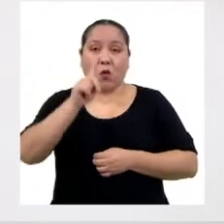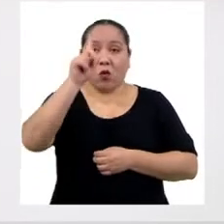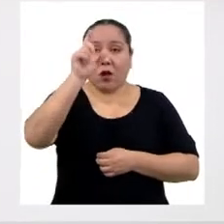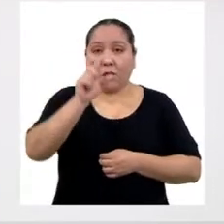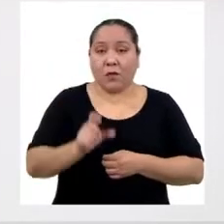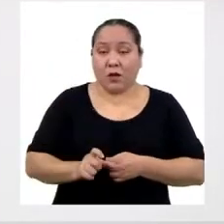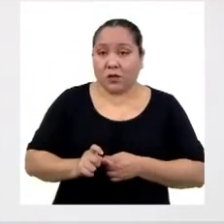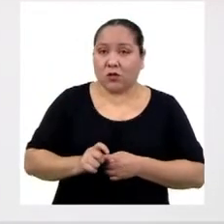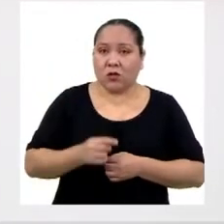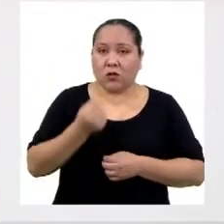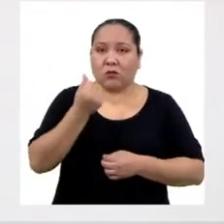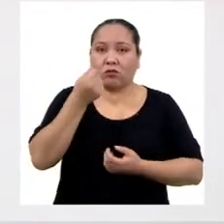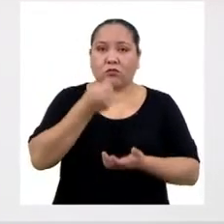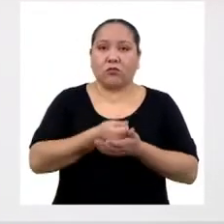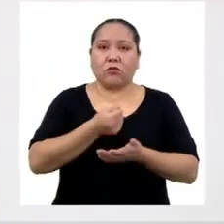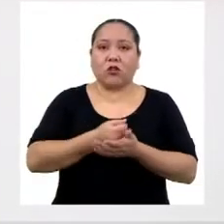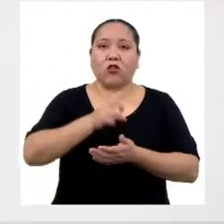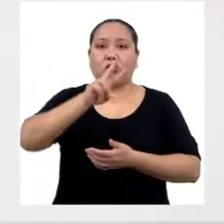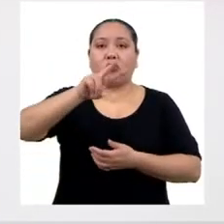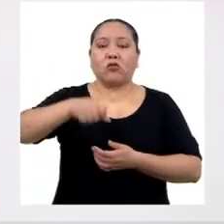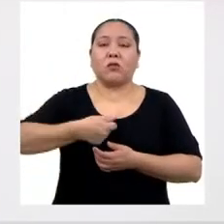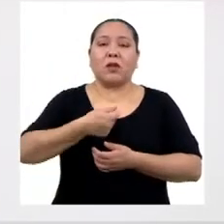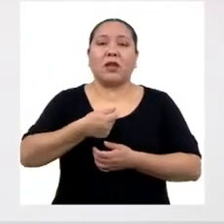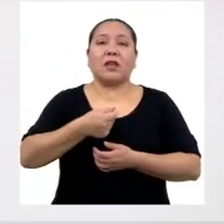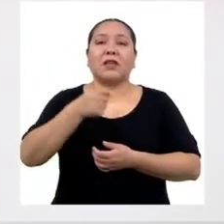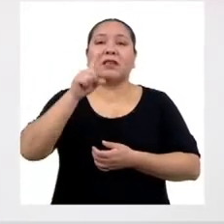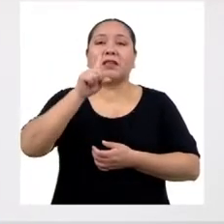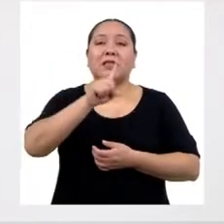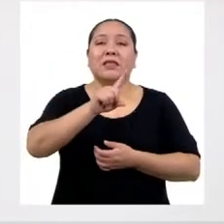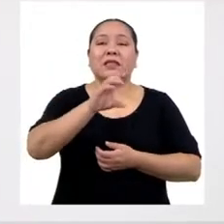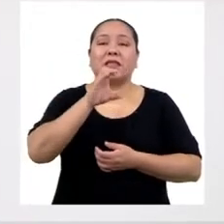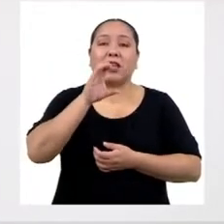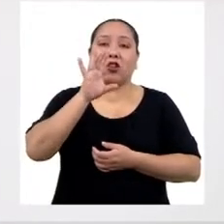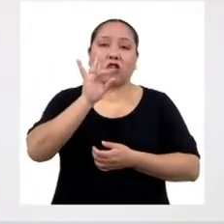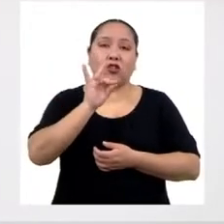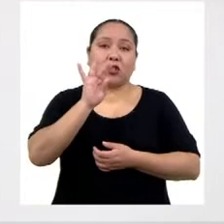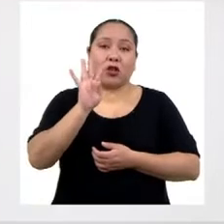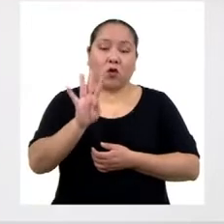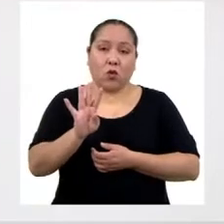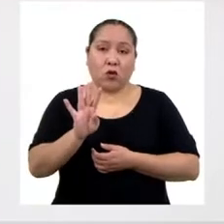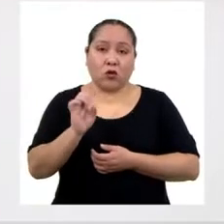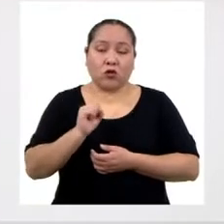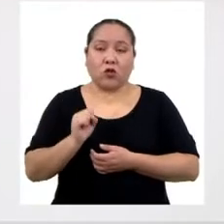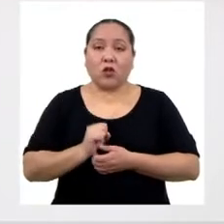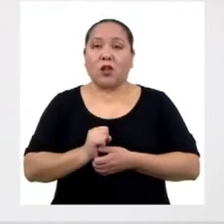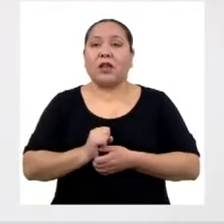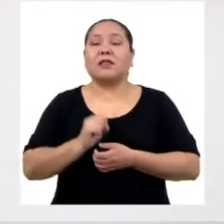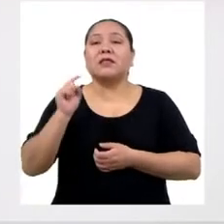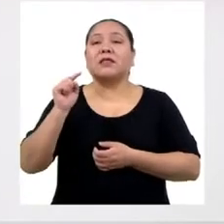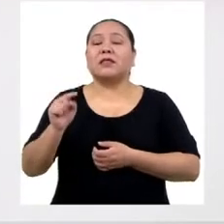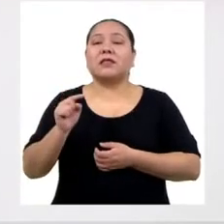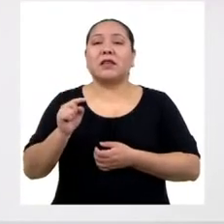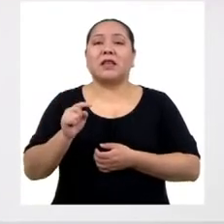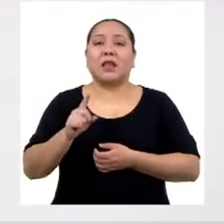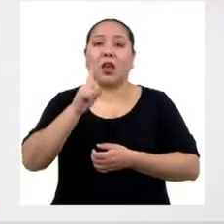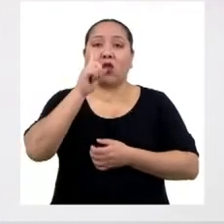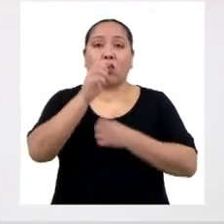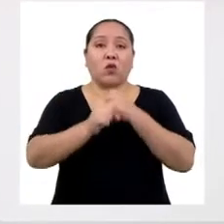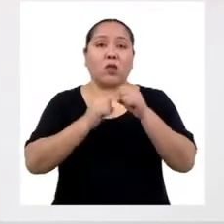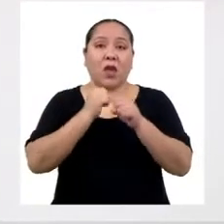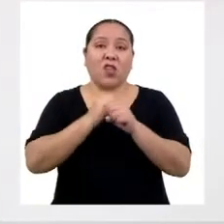persona en promedio gasta 2.184 soles anuales en pasajes si viaja en el metropolitano